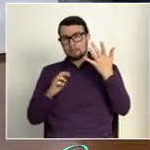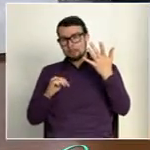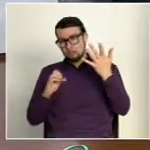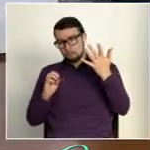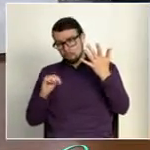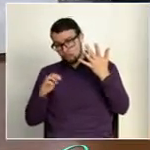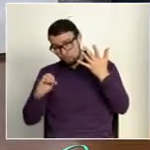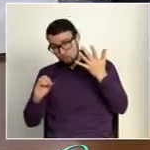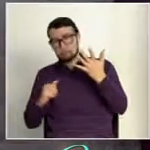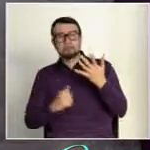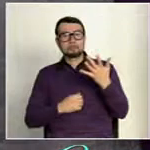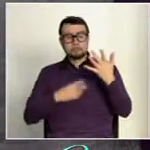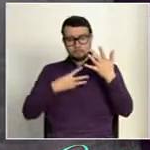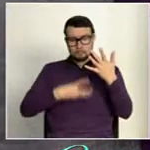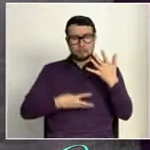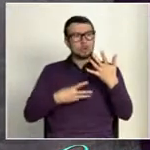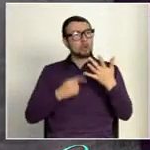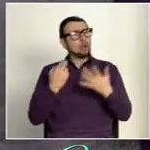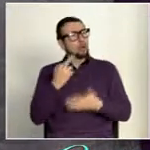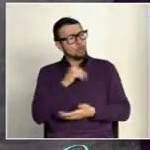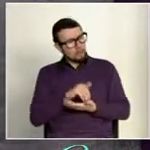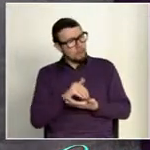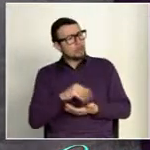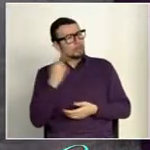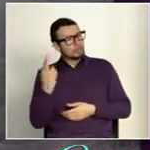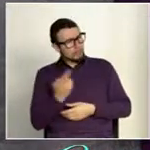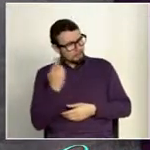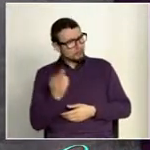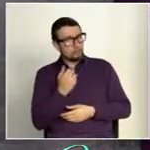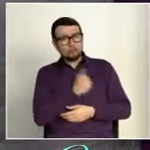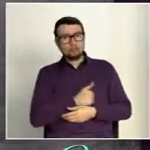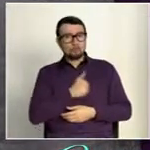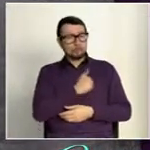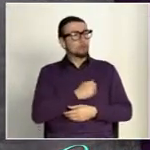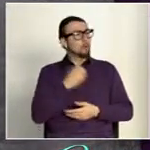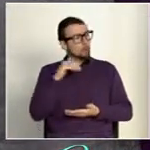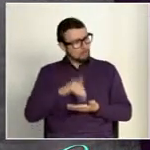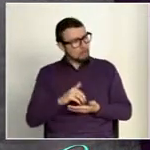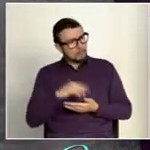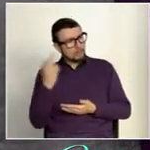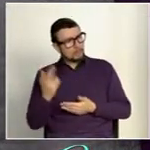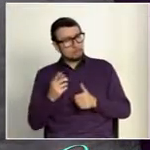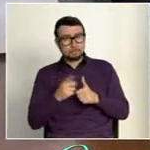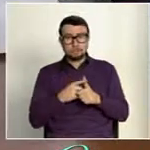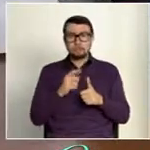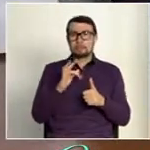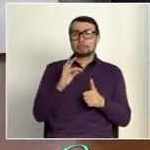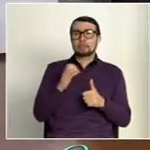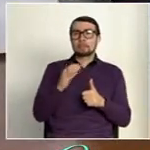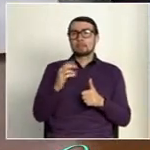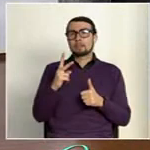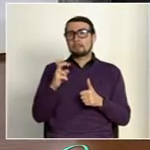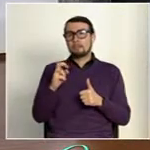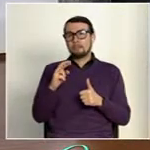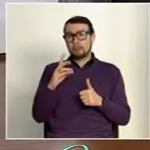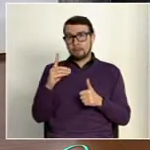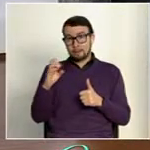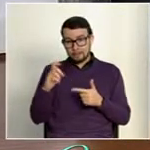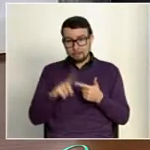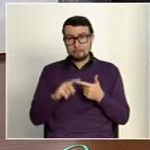copiar a la velocidad de la gente, entonces repitámoslo nuevamente para que sí, nos dé tiempo de copiarla. Té verde,